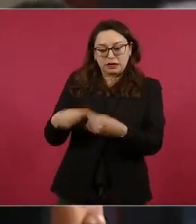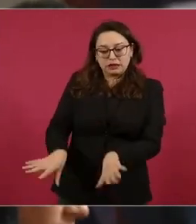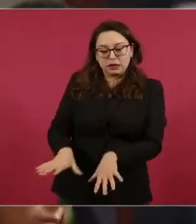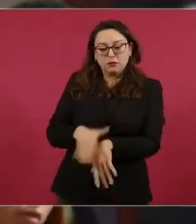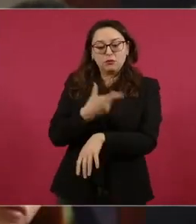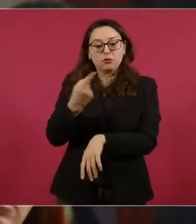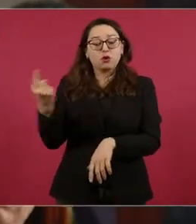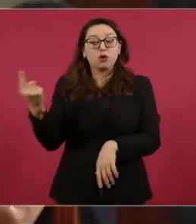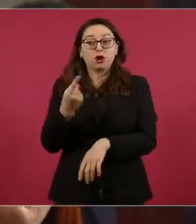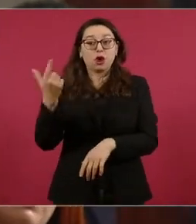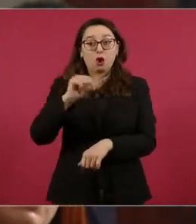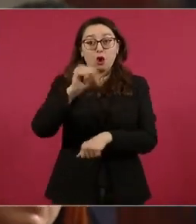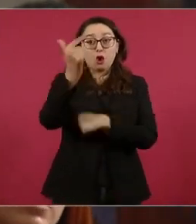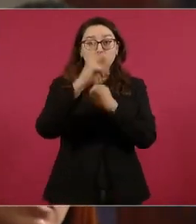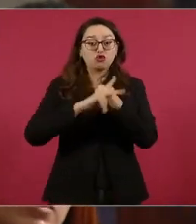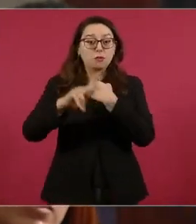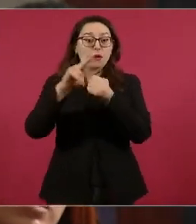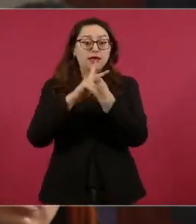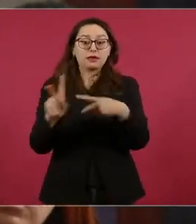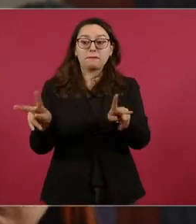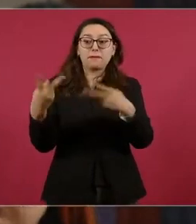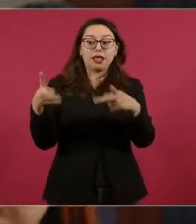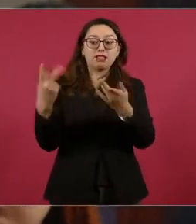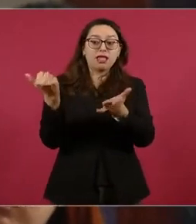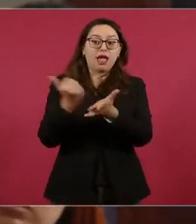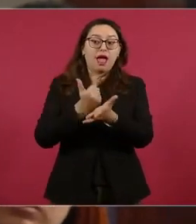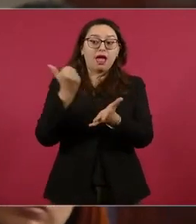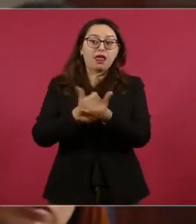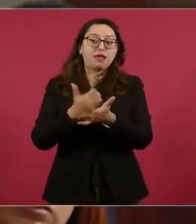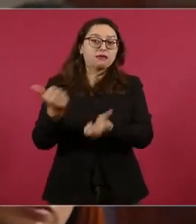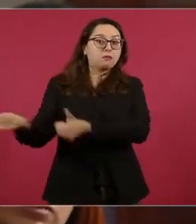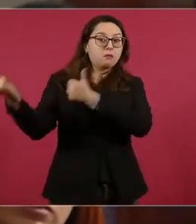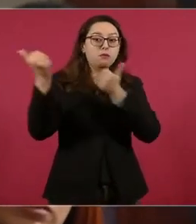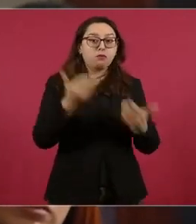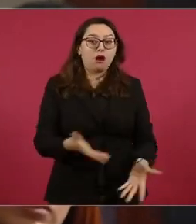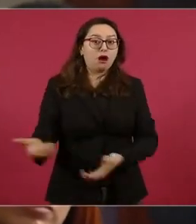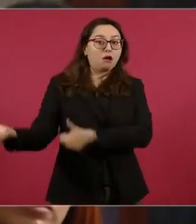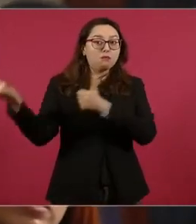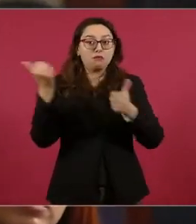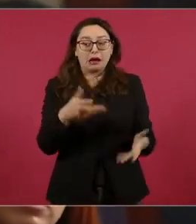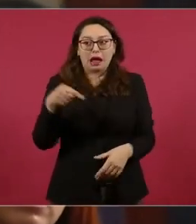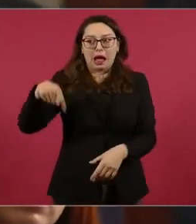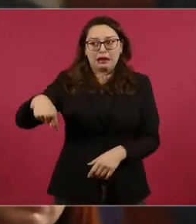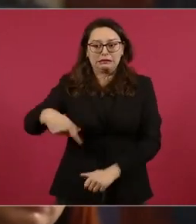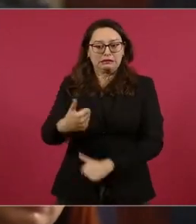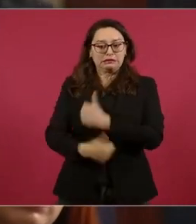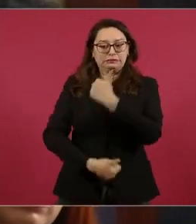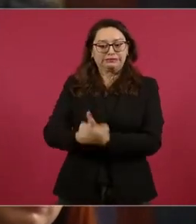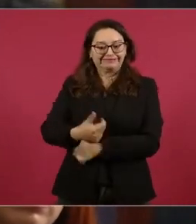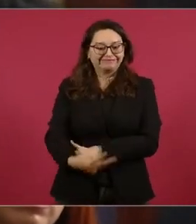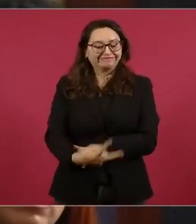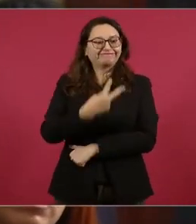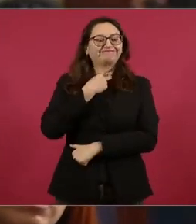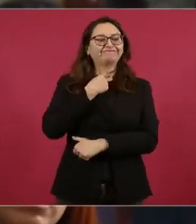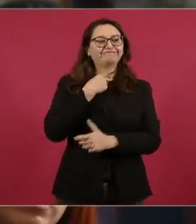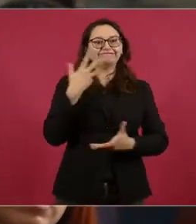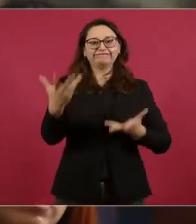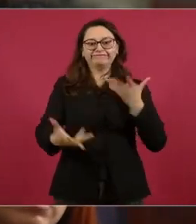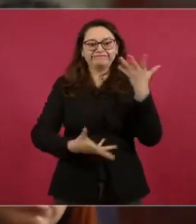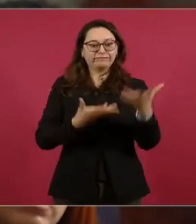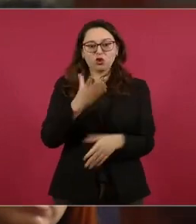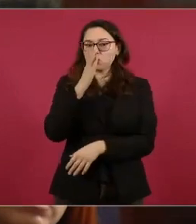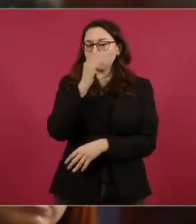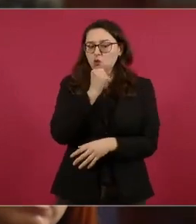producto terminado sí se elimina el arancel el próximo año que dejaría al productor tabasqueño y a todos los productores de este